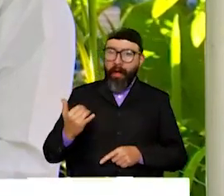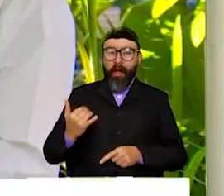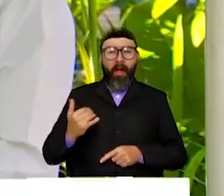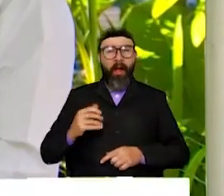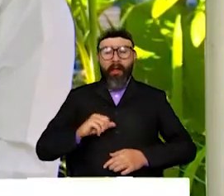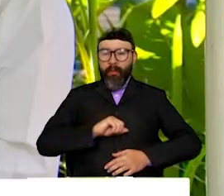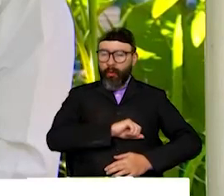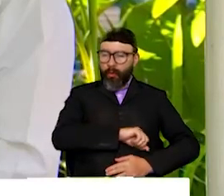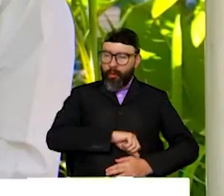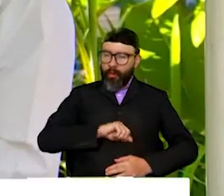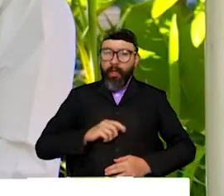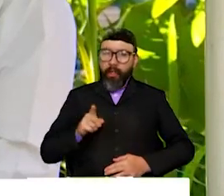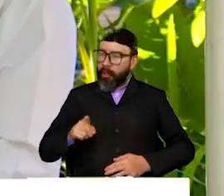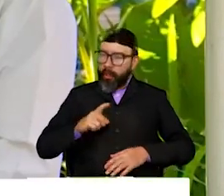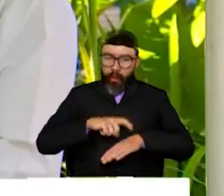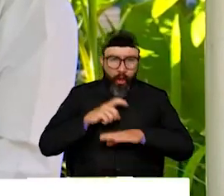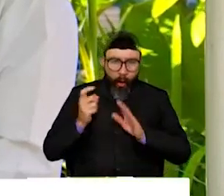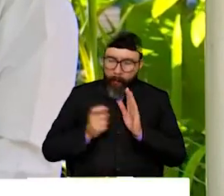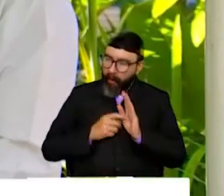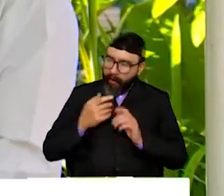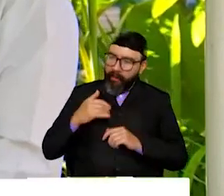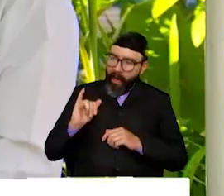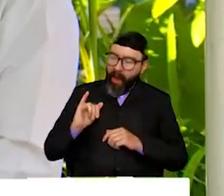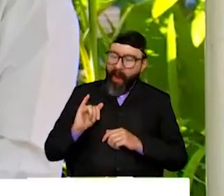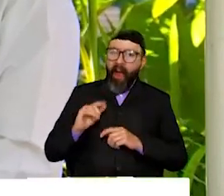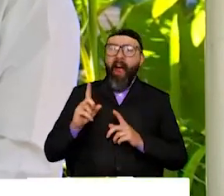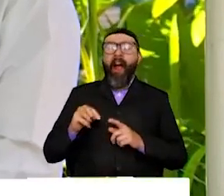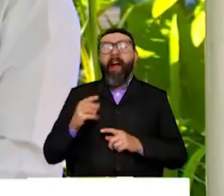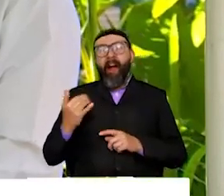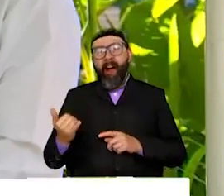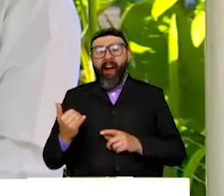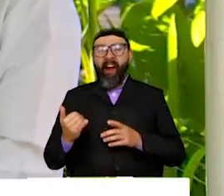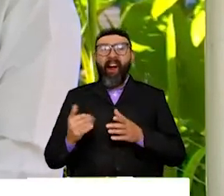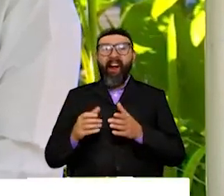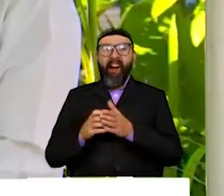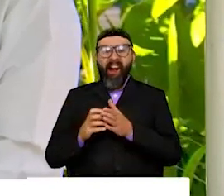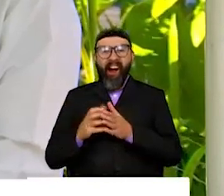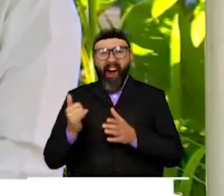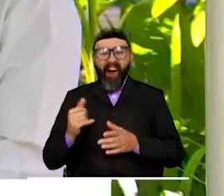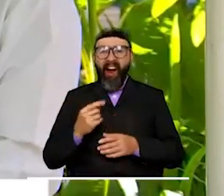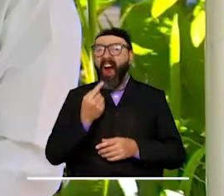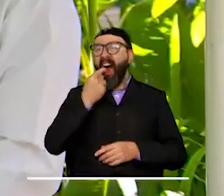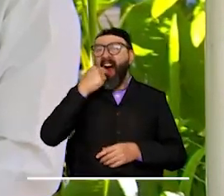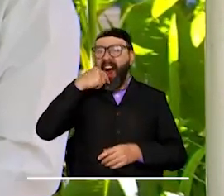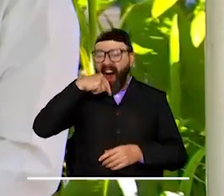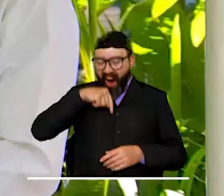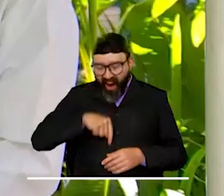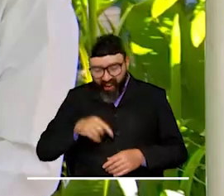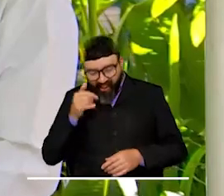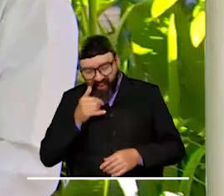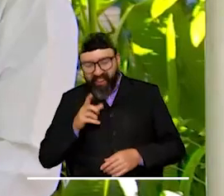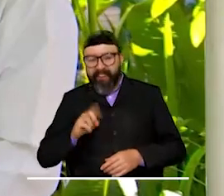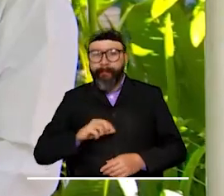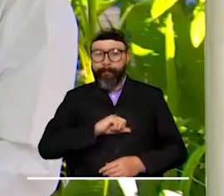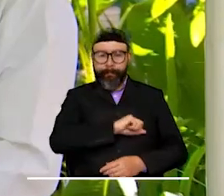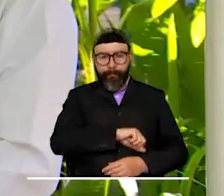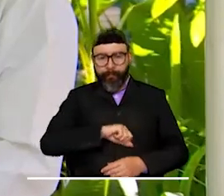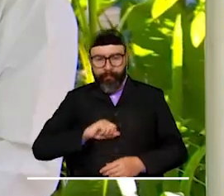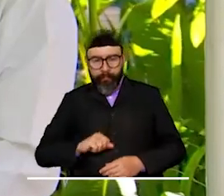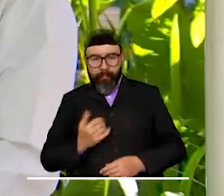preventivo completo y una endoscopia, una colonoscopia, podemos decir que está por lo menos